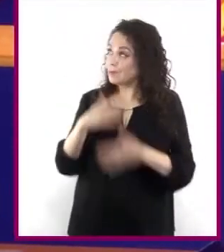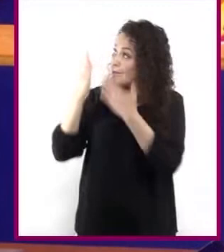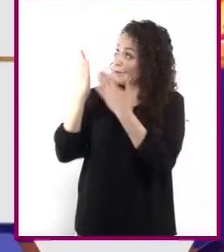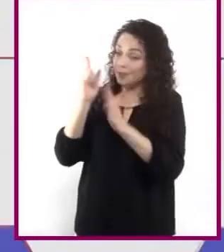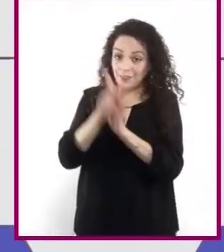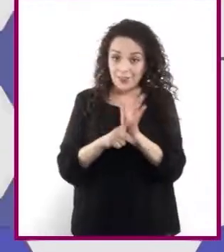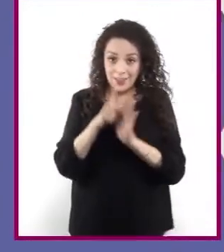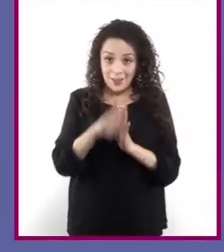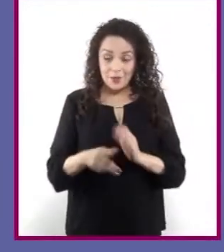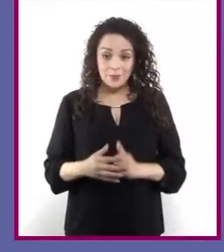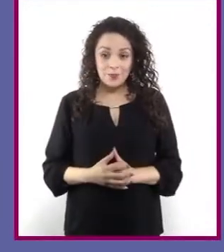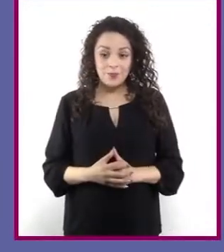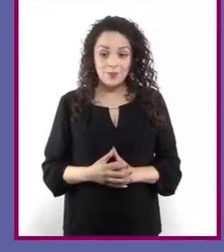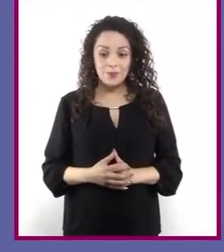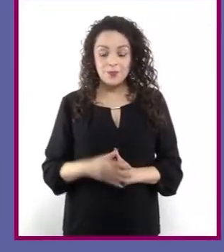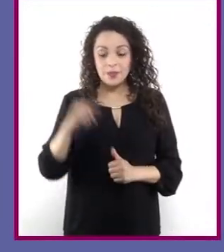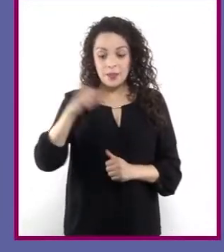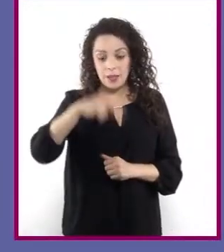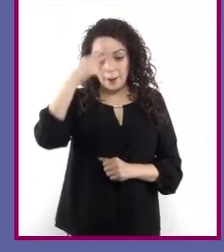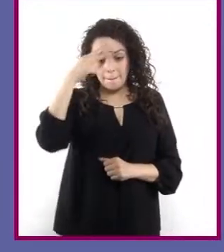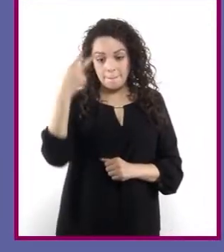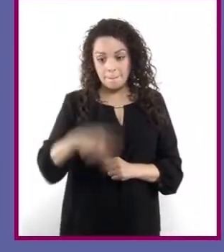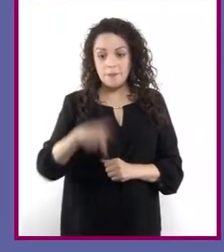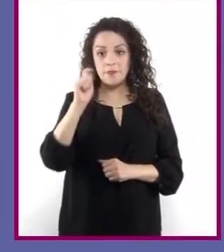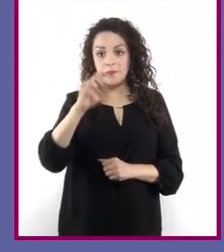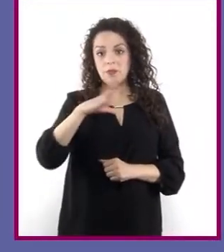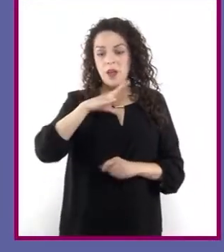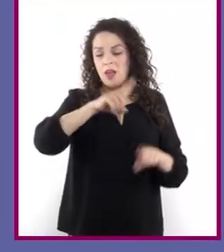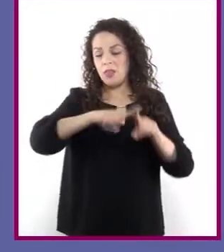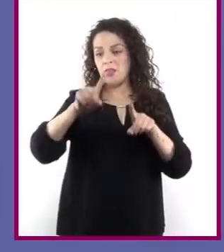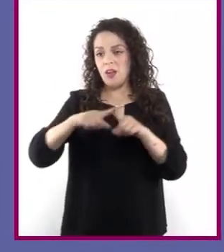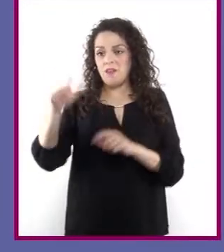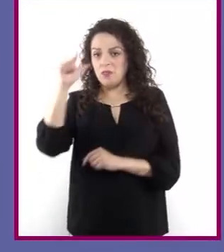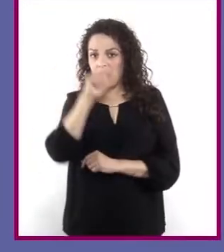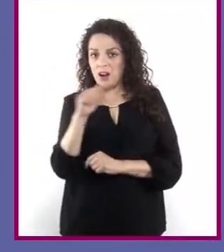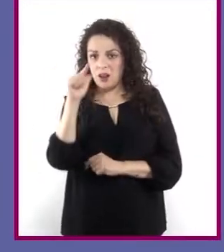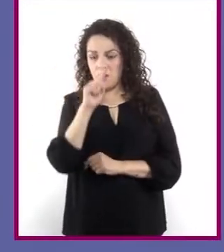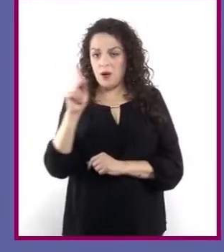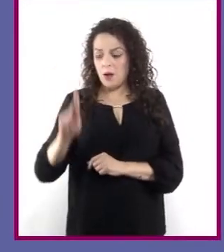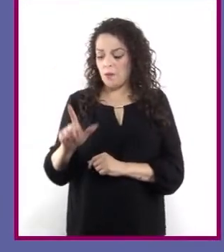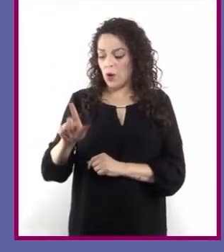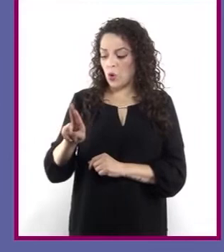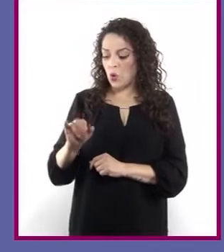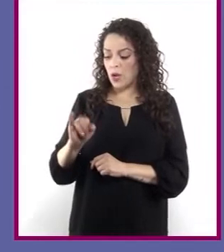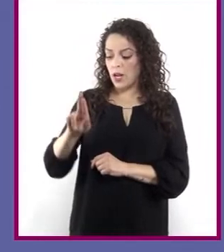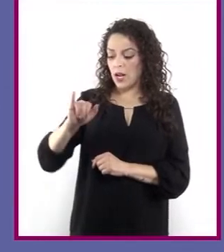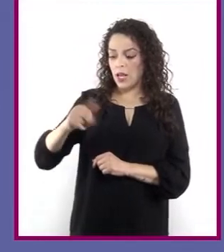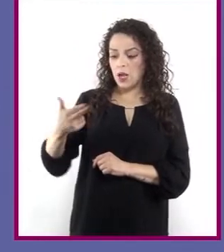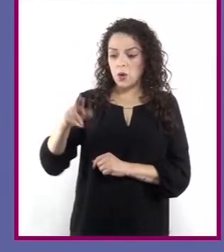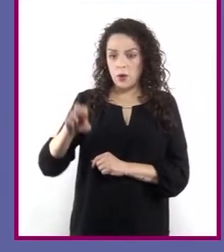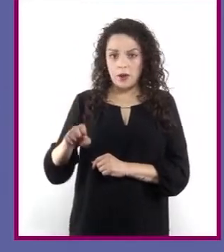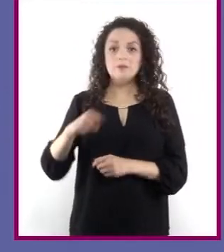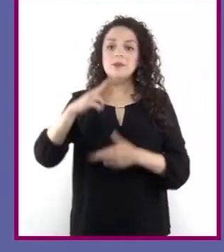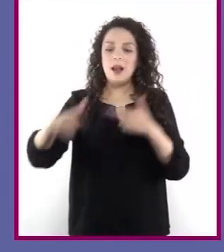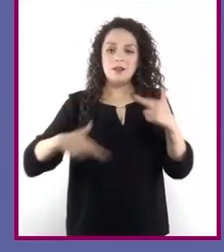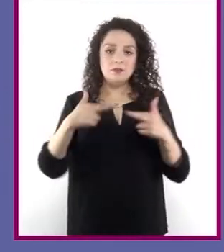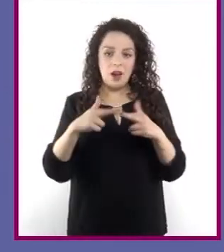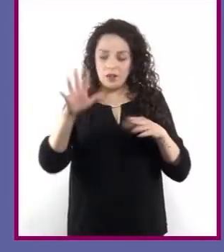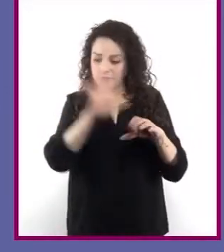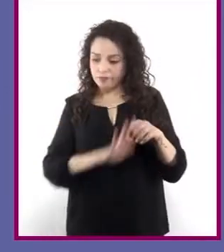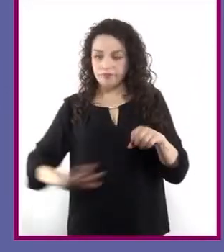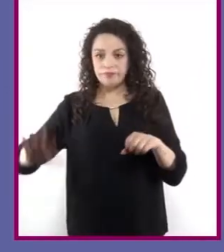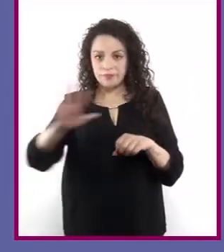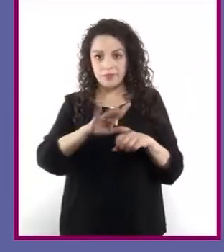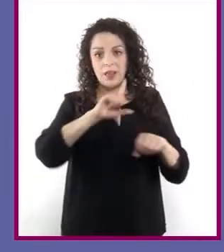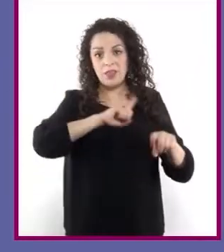video! México es un país plurilingüe. Esto quiere decir que se hablan varias lenguas dentro del territorio. A nivel